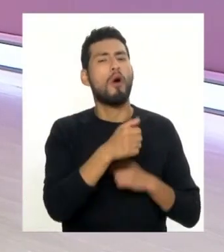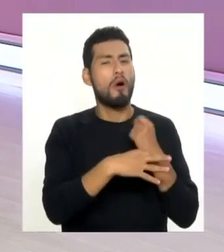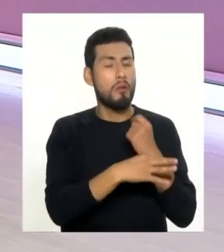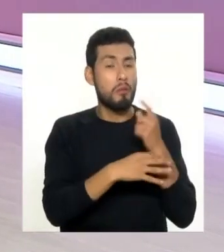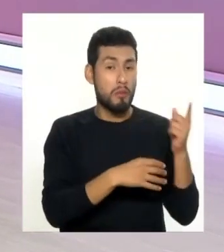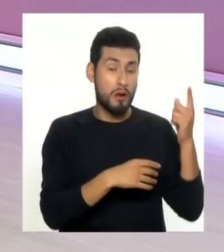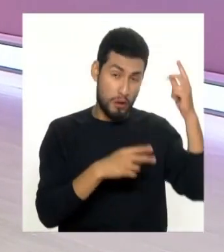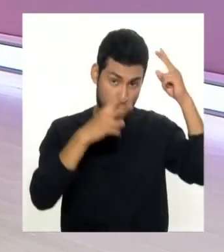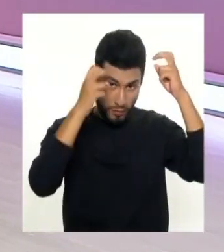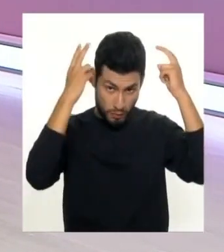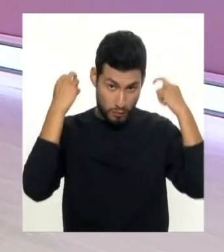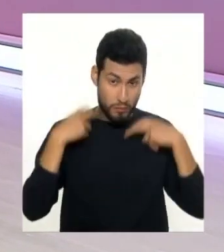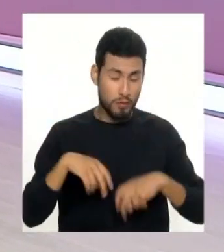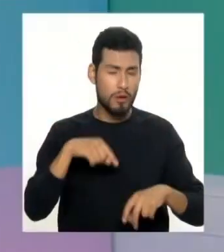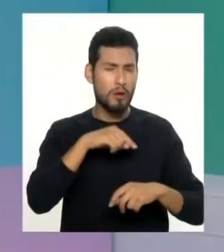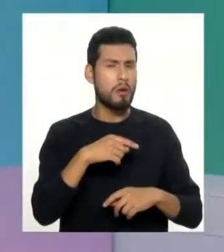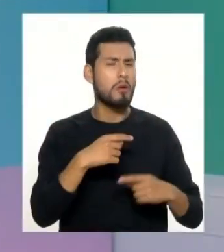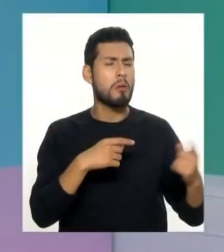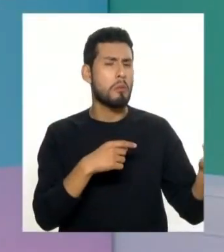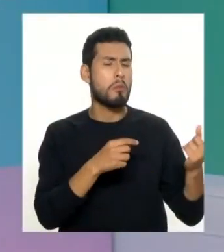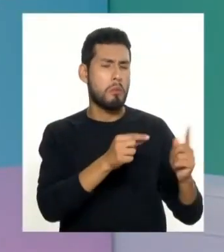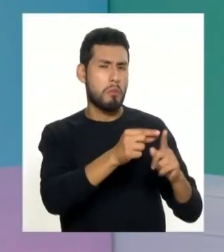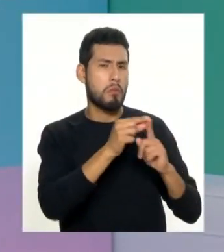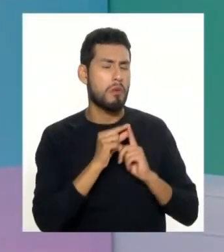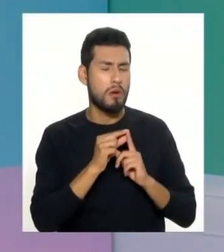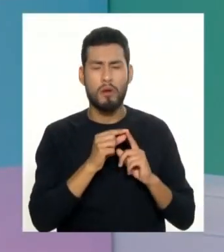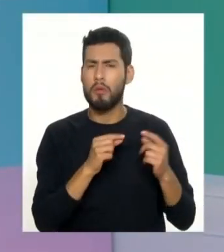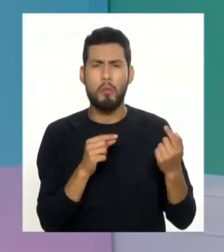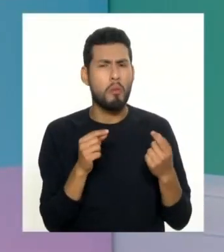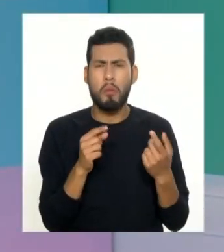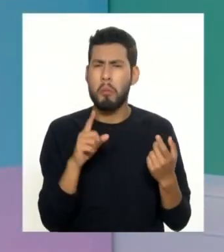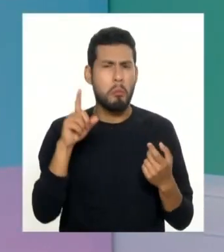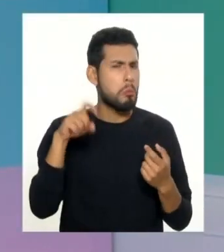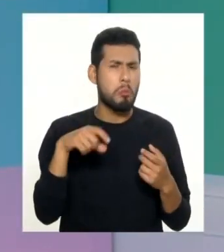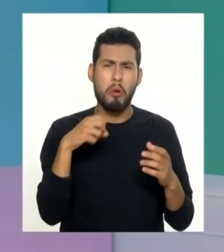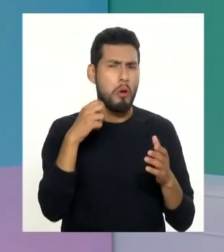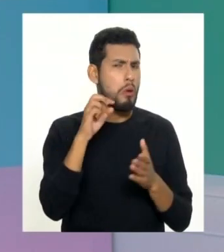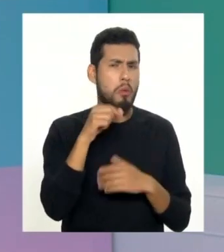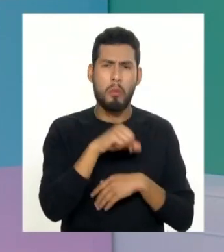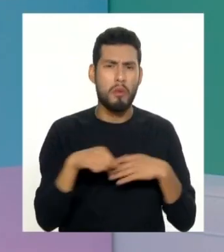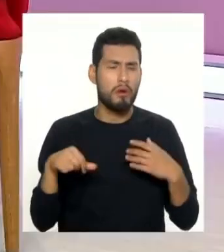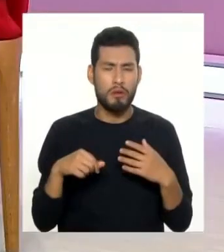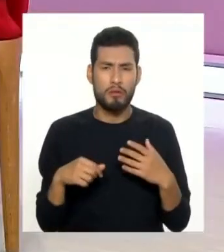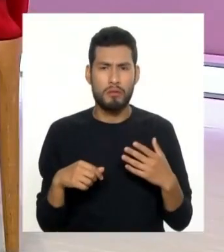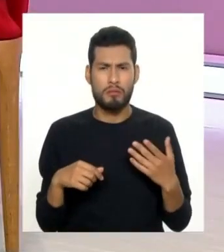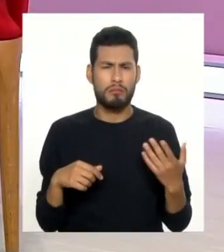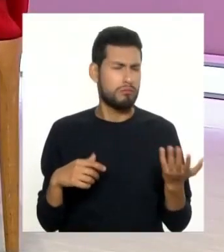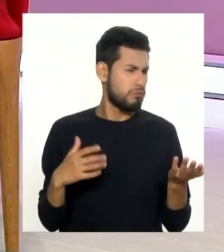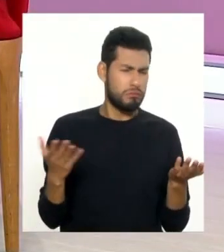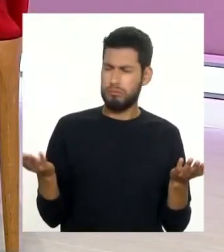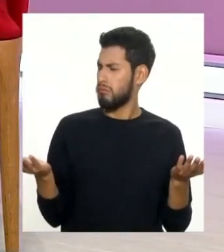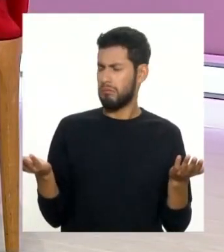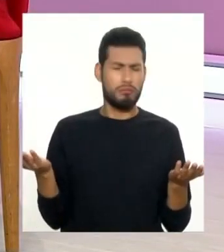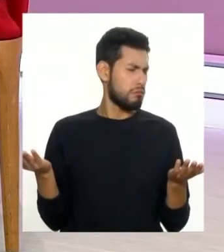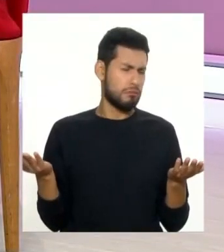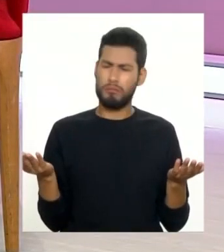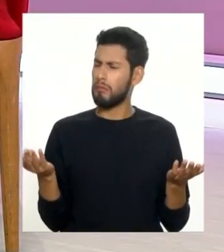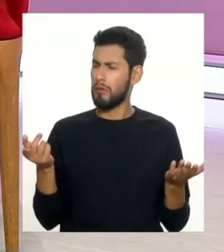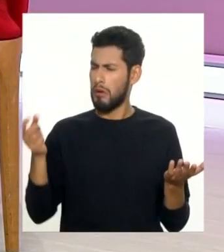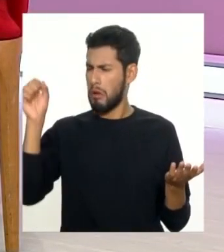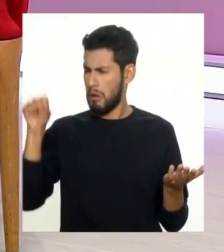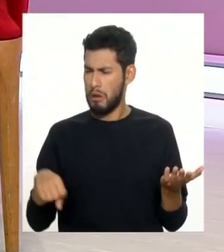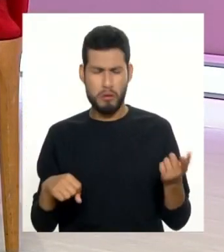dijo, de que no necesitaba operación. ¿Ya? Que lo que tenía era una fuerte ciática, ya que la